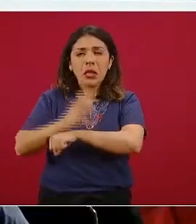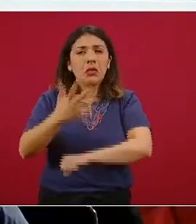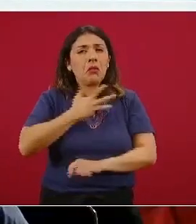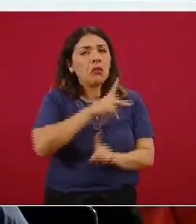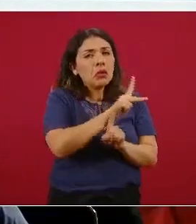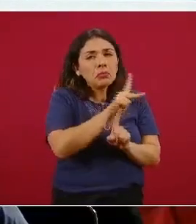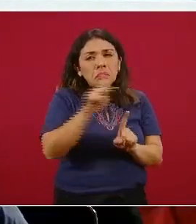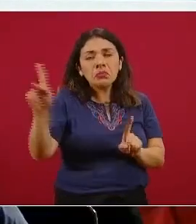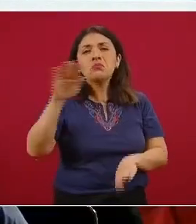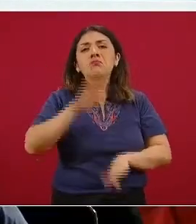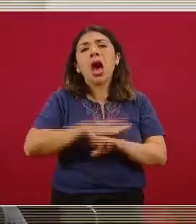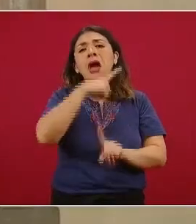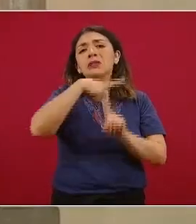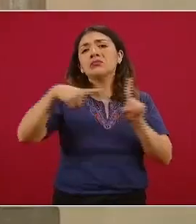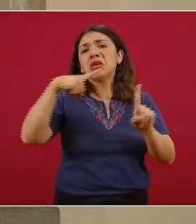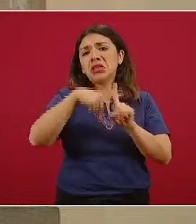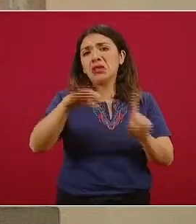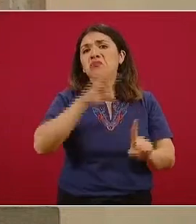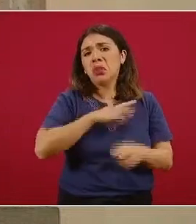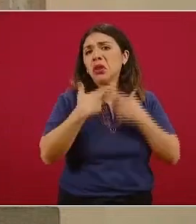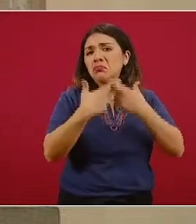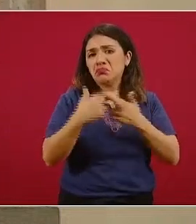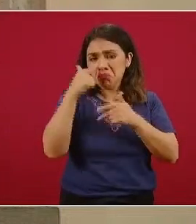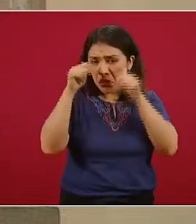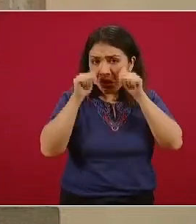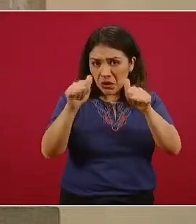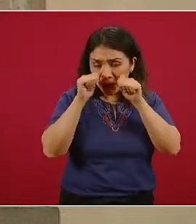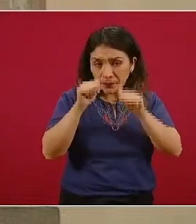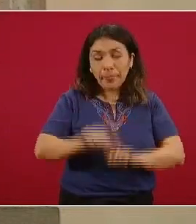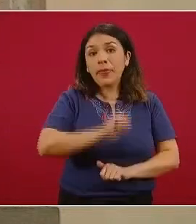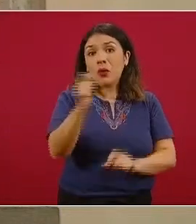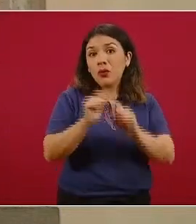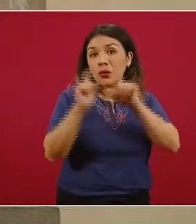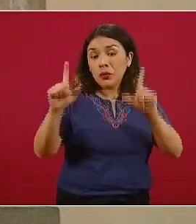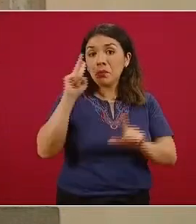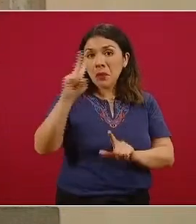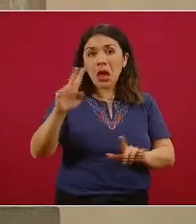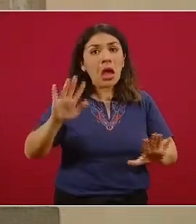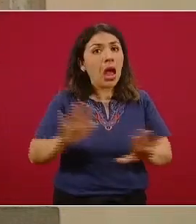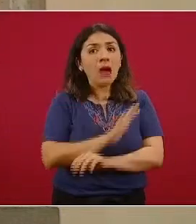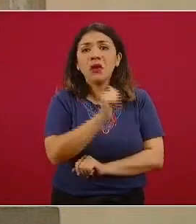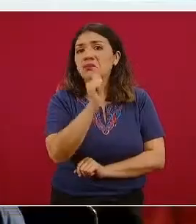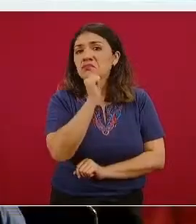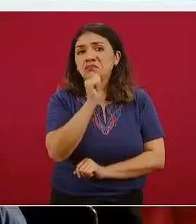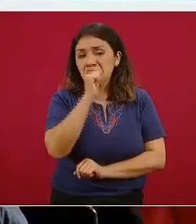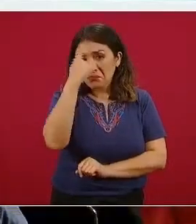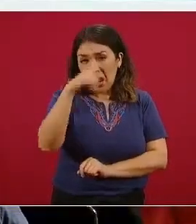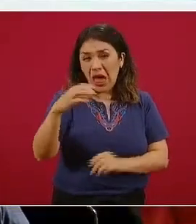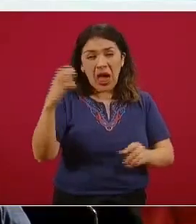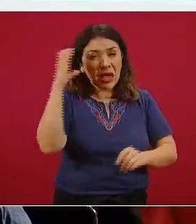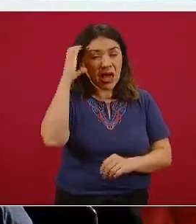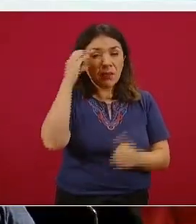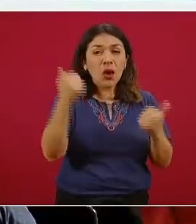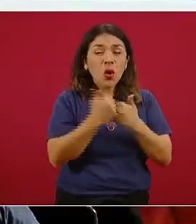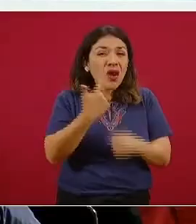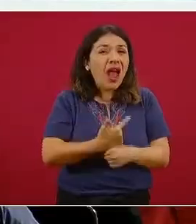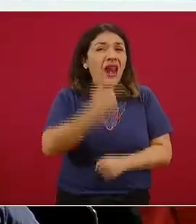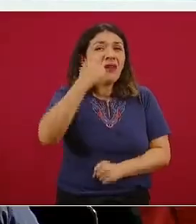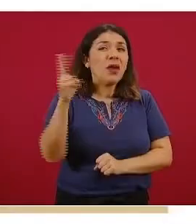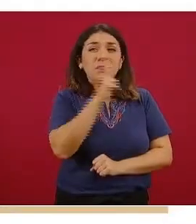todas ellas. Y si vemos la siguiente diapositiva, también sin movimientos la ocupación de camas con